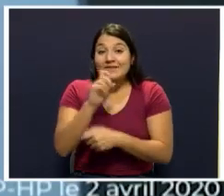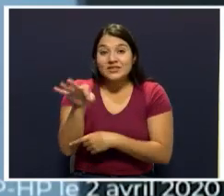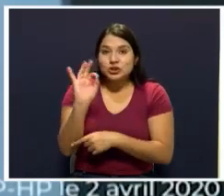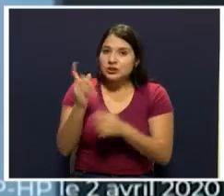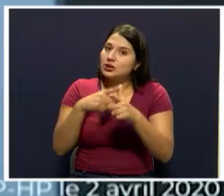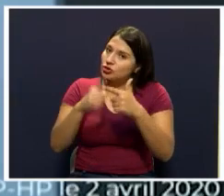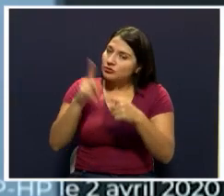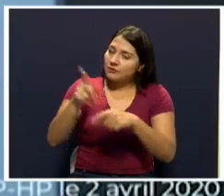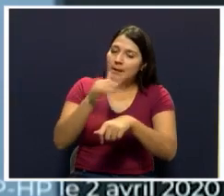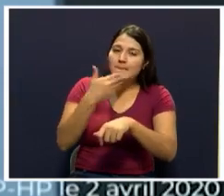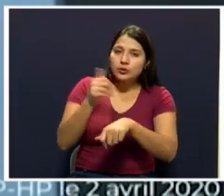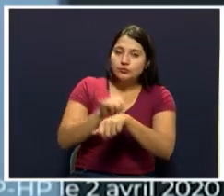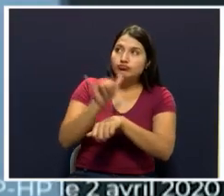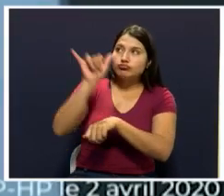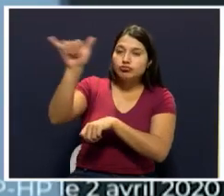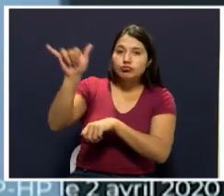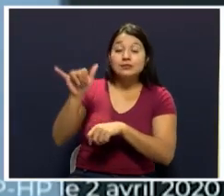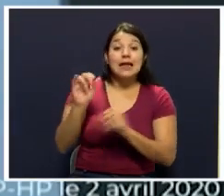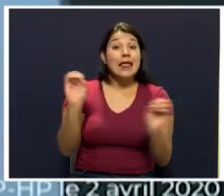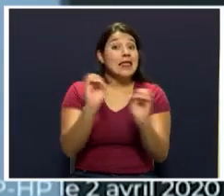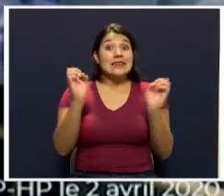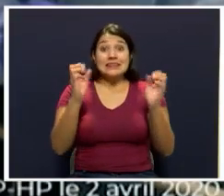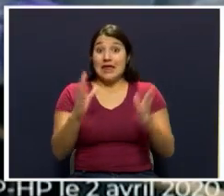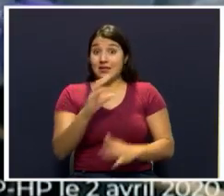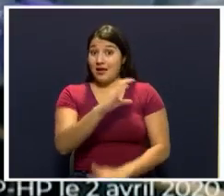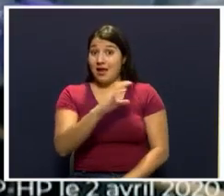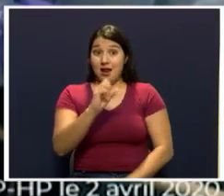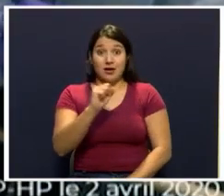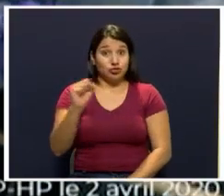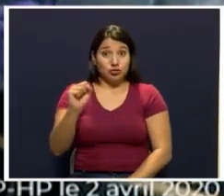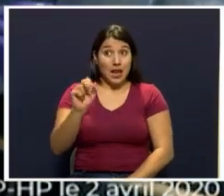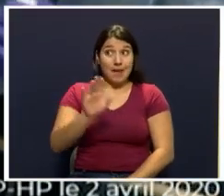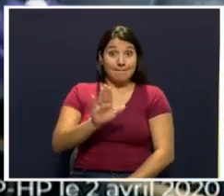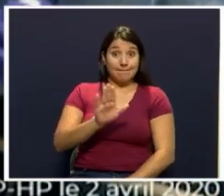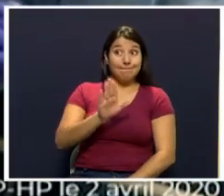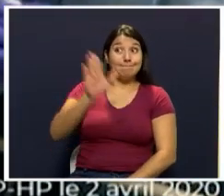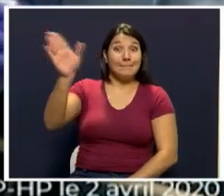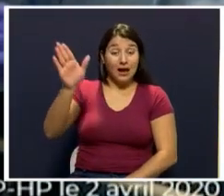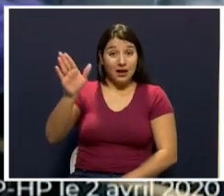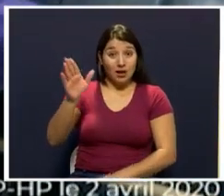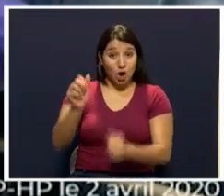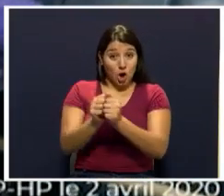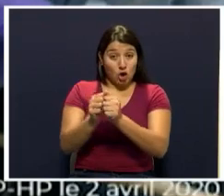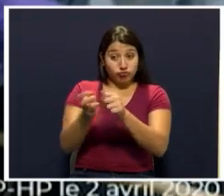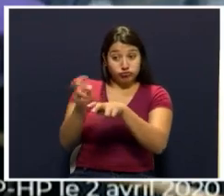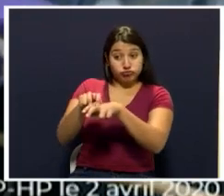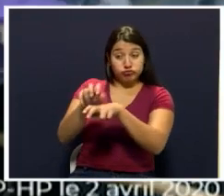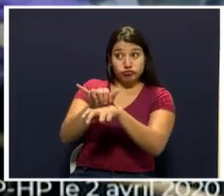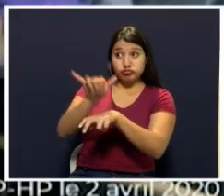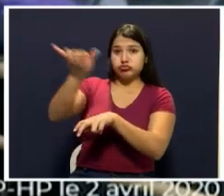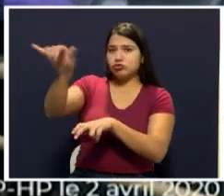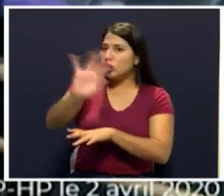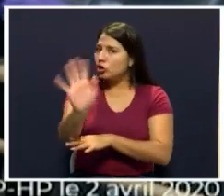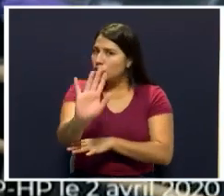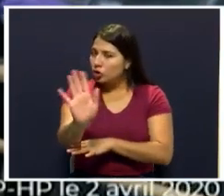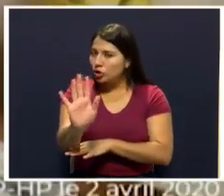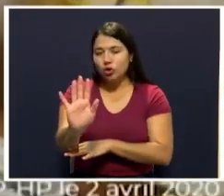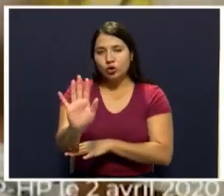explicó además que nadie de la Caja del Seguro Social viajará a China y que el servicio será contratado por la